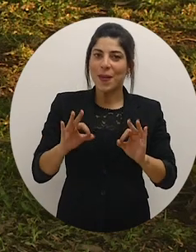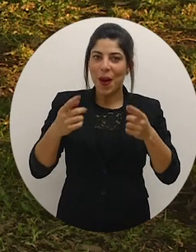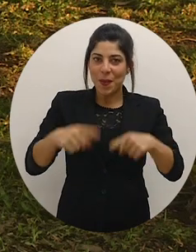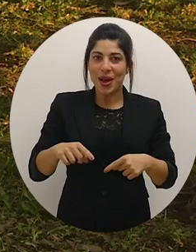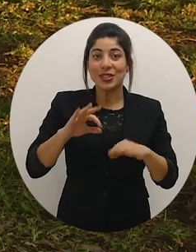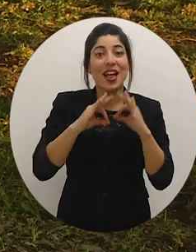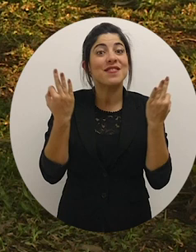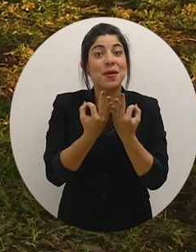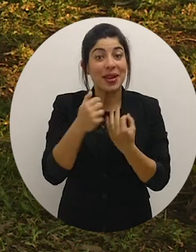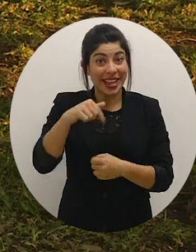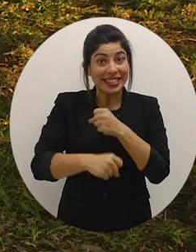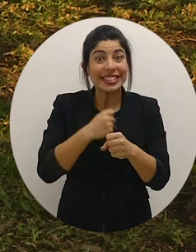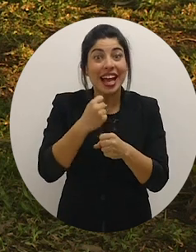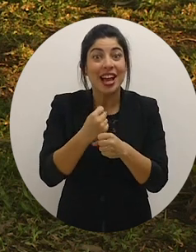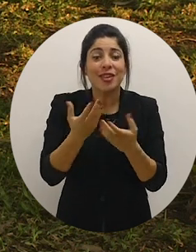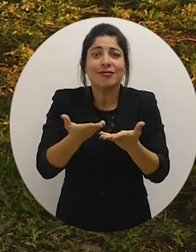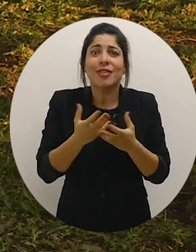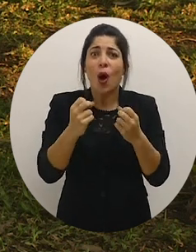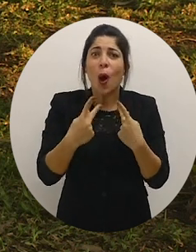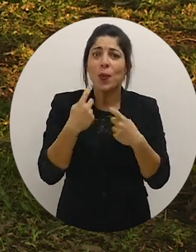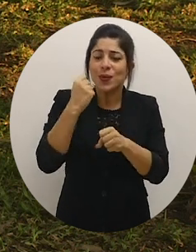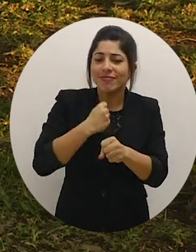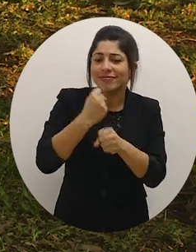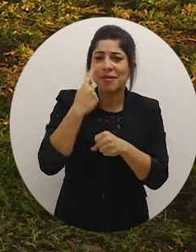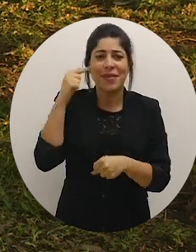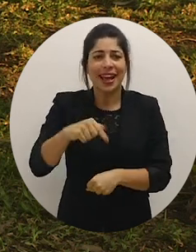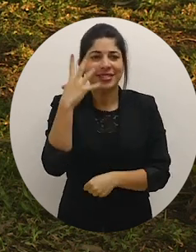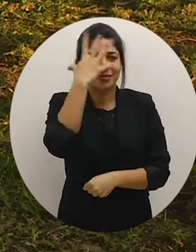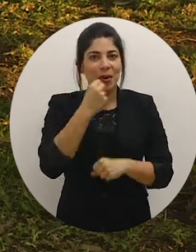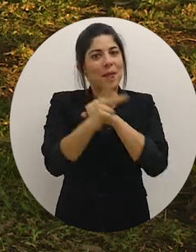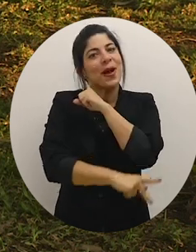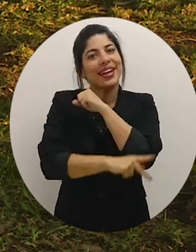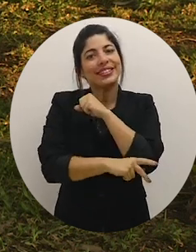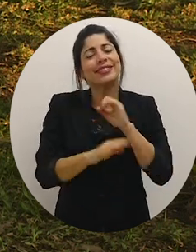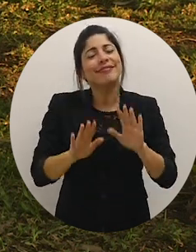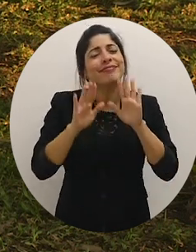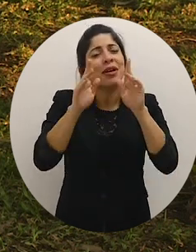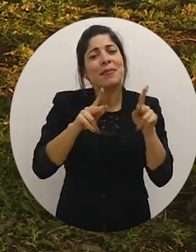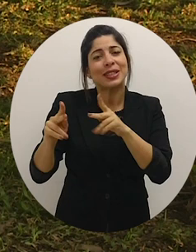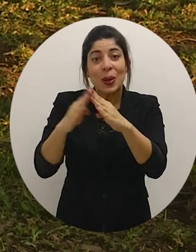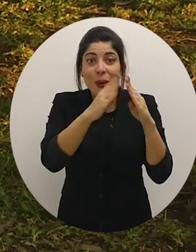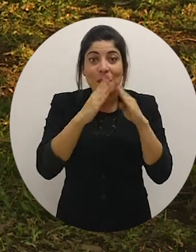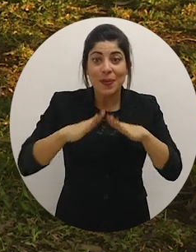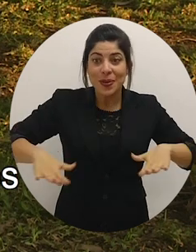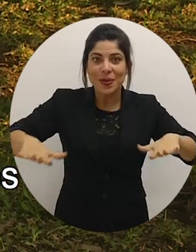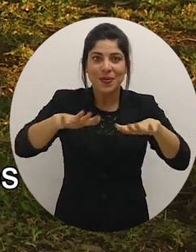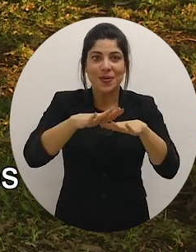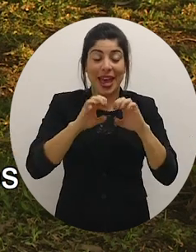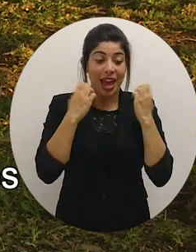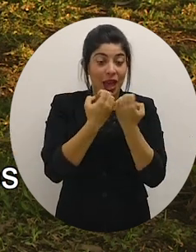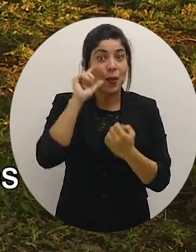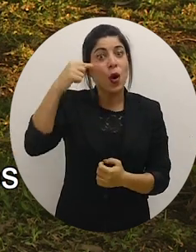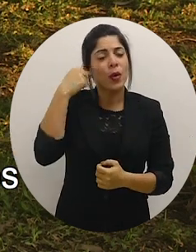Lo mejor que le pasó a esta familia este año fue tener la oportunidad de trabajar para este maravilloso país y la maravillosa gente que lo habita. Con el